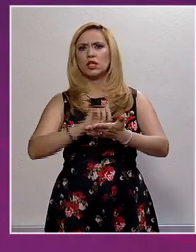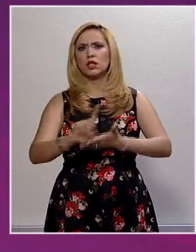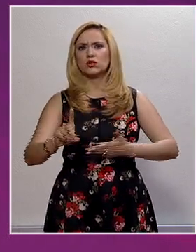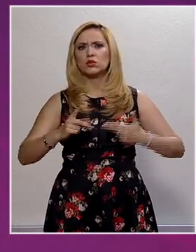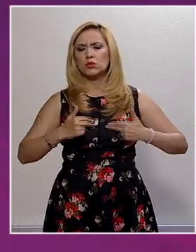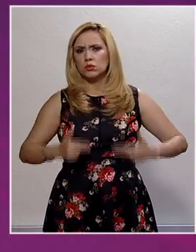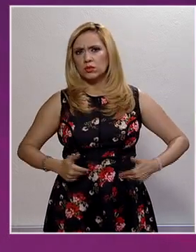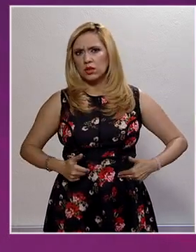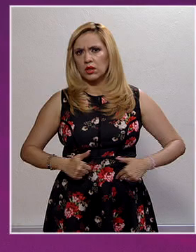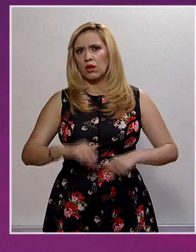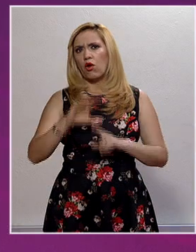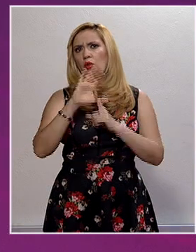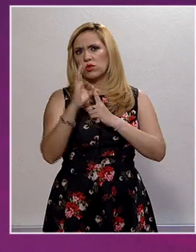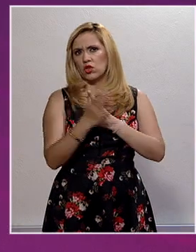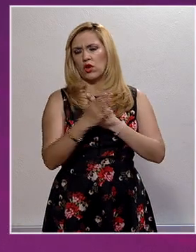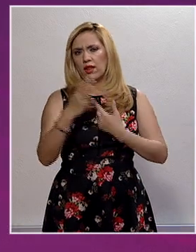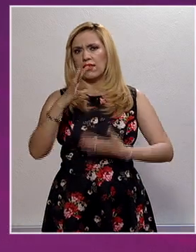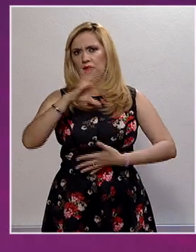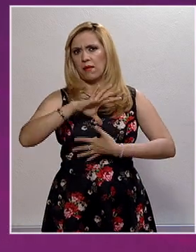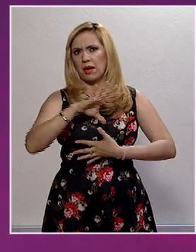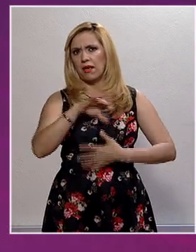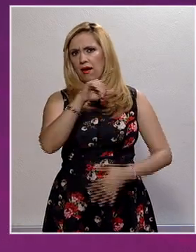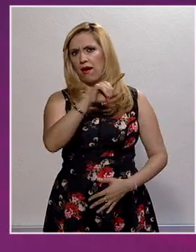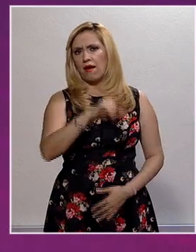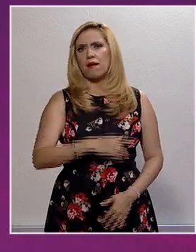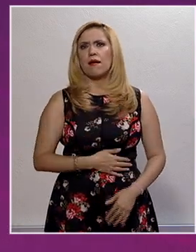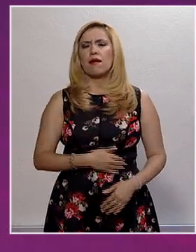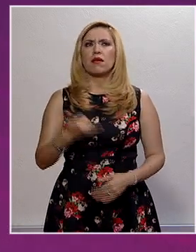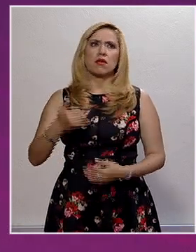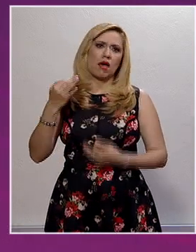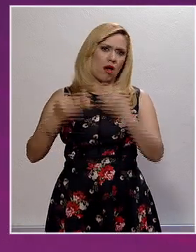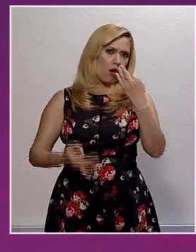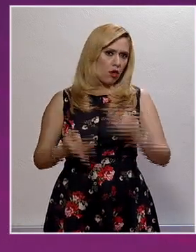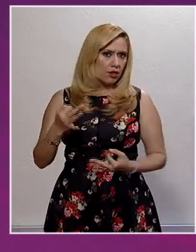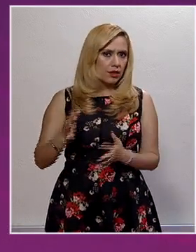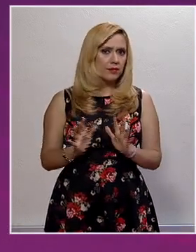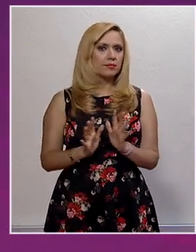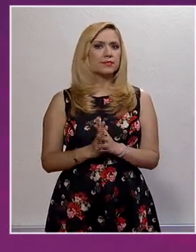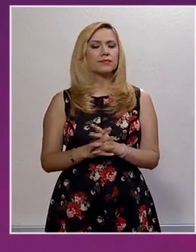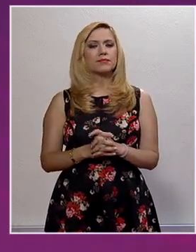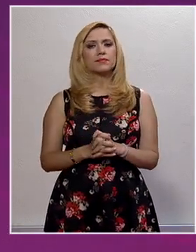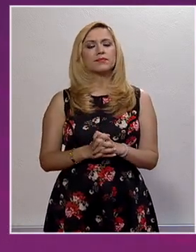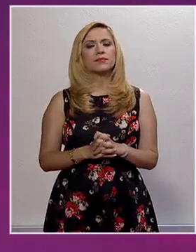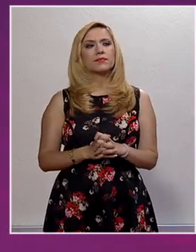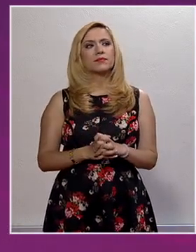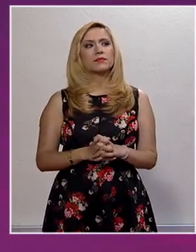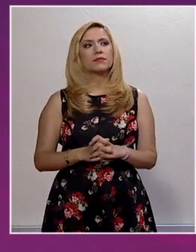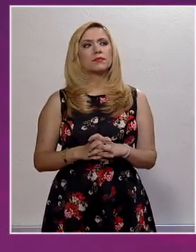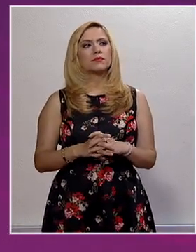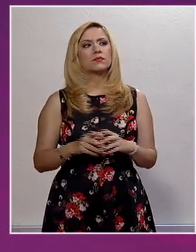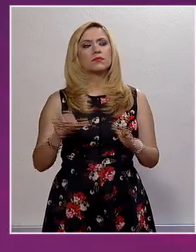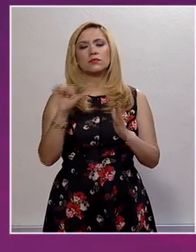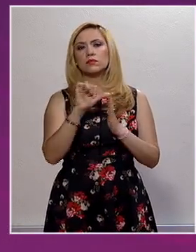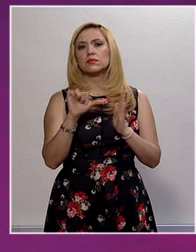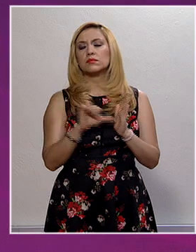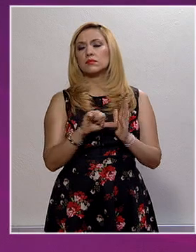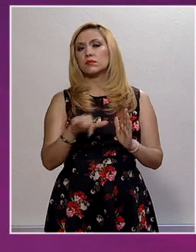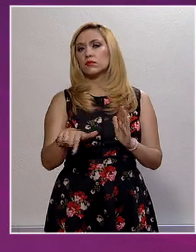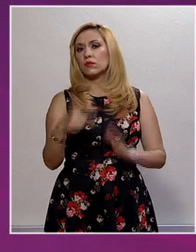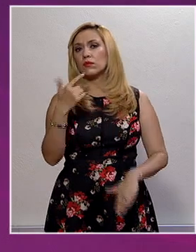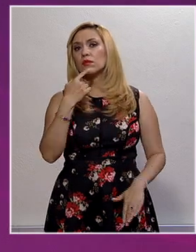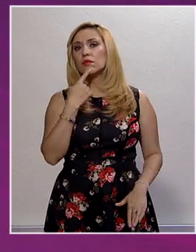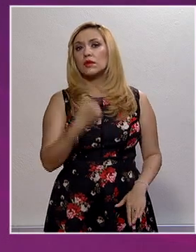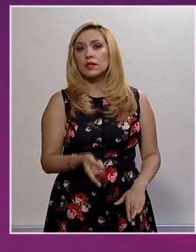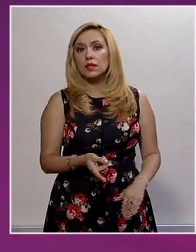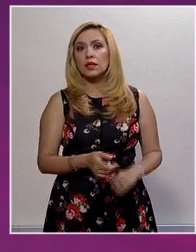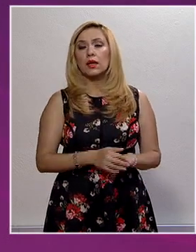Humanos, es decir, la Comisión Interamericana y la Corte, pero bueno, vamos a hablar un poquito de eso. En el artículo 12